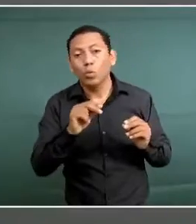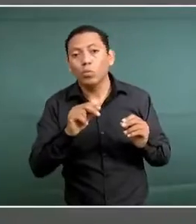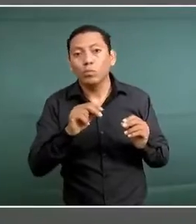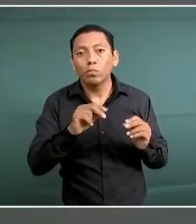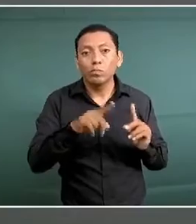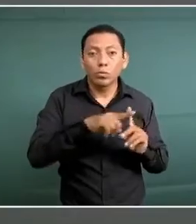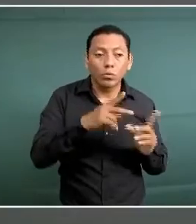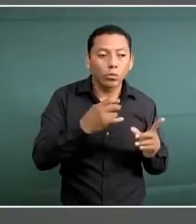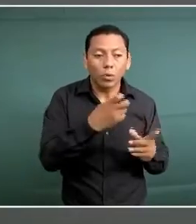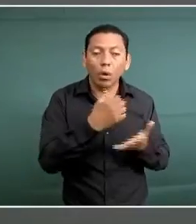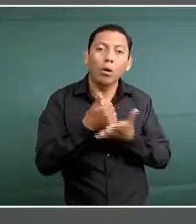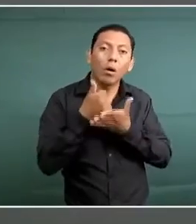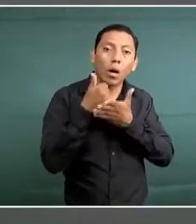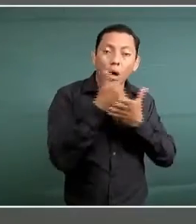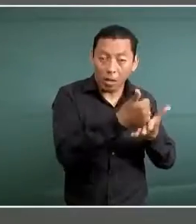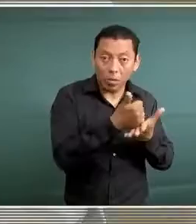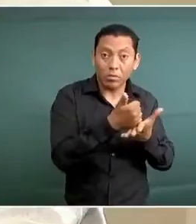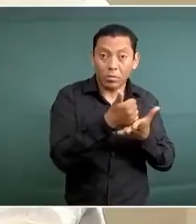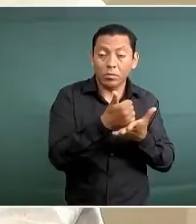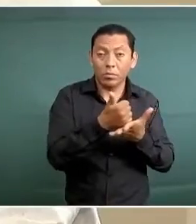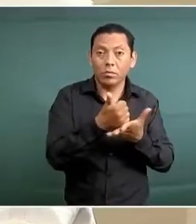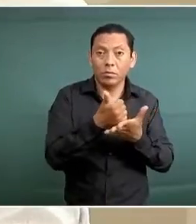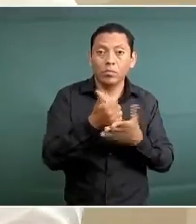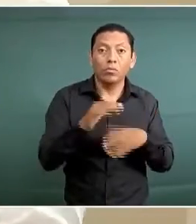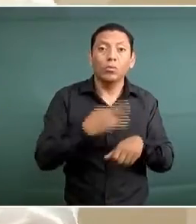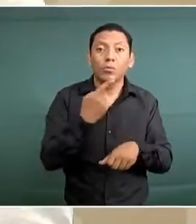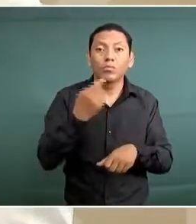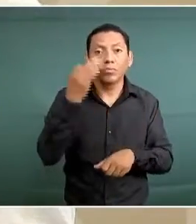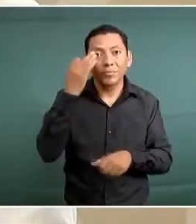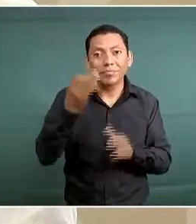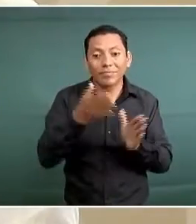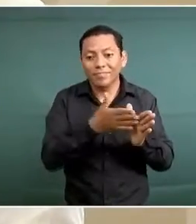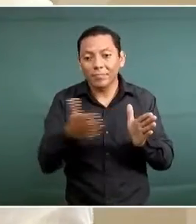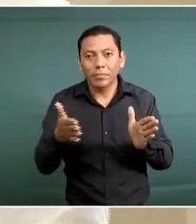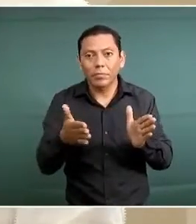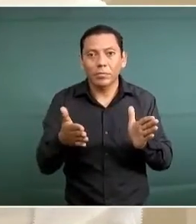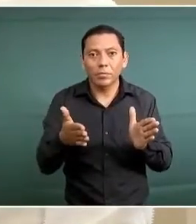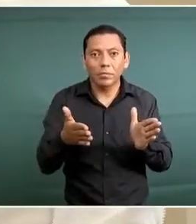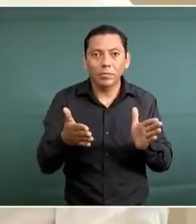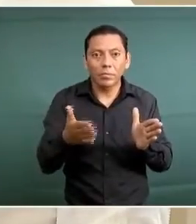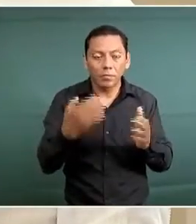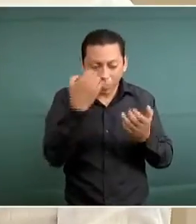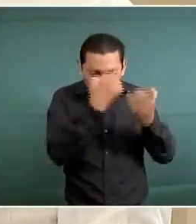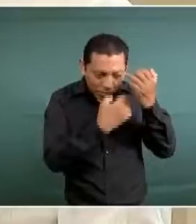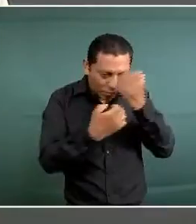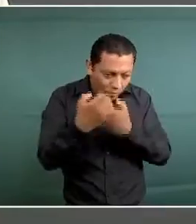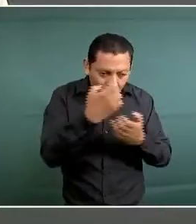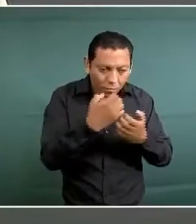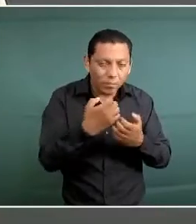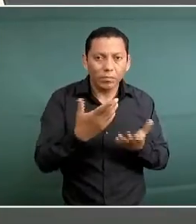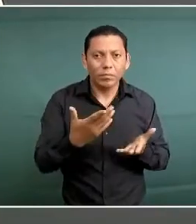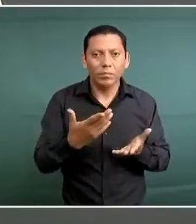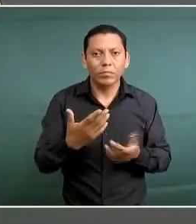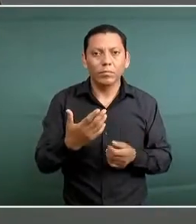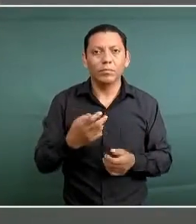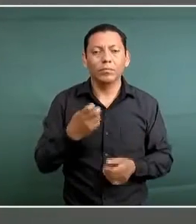ayuda sobre todo por el tiempo porque se entregan con menos tiempo